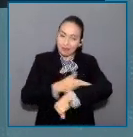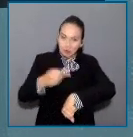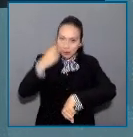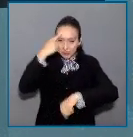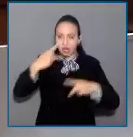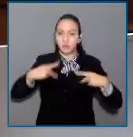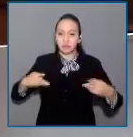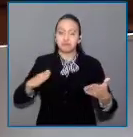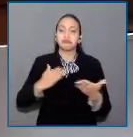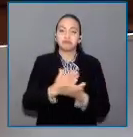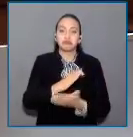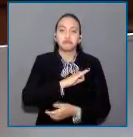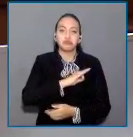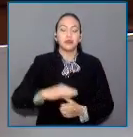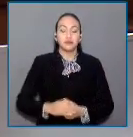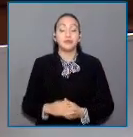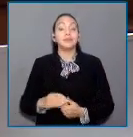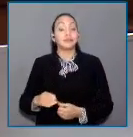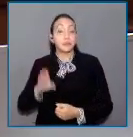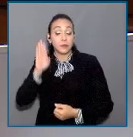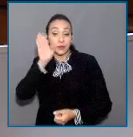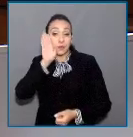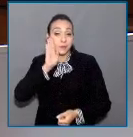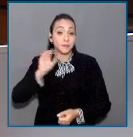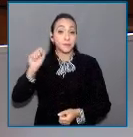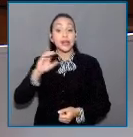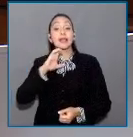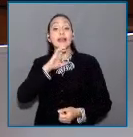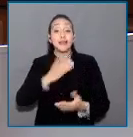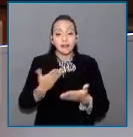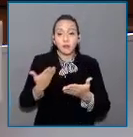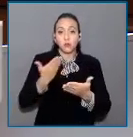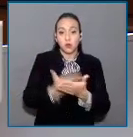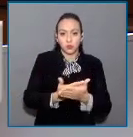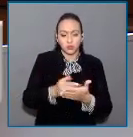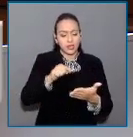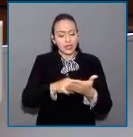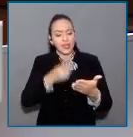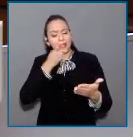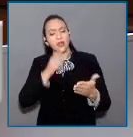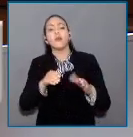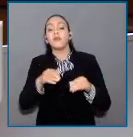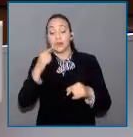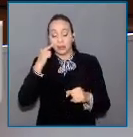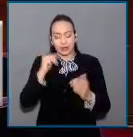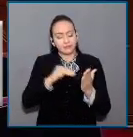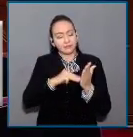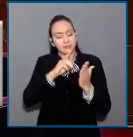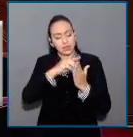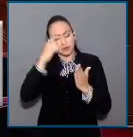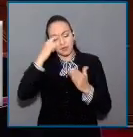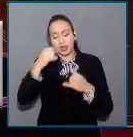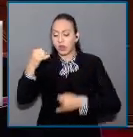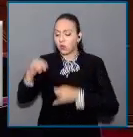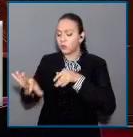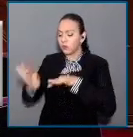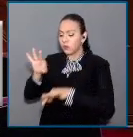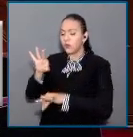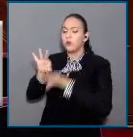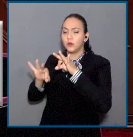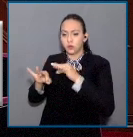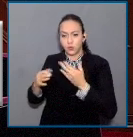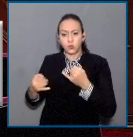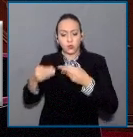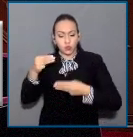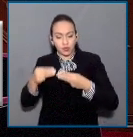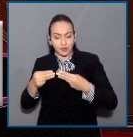propuesta del ministro González Alcántara Carrancá analiza el método de selección de personas juzgadoras, el cambio en las estructuras de los poderes